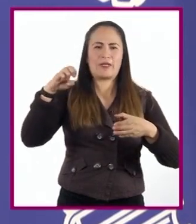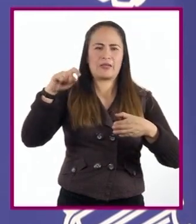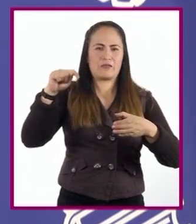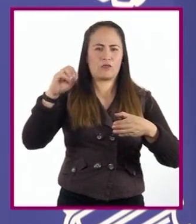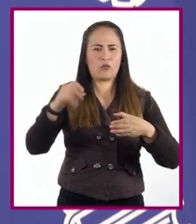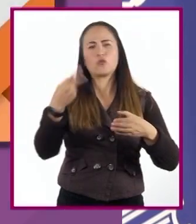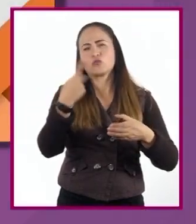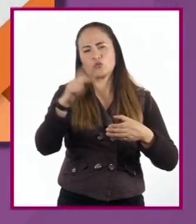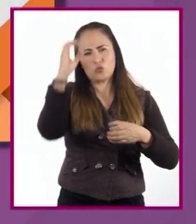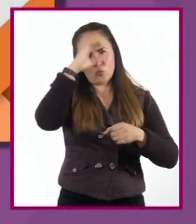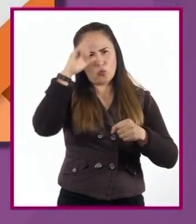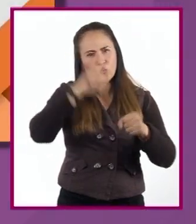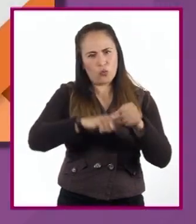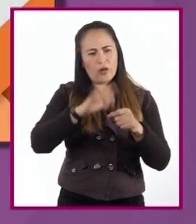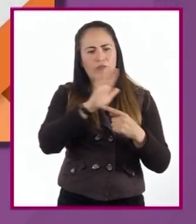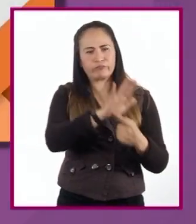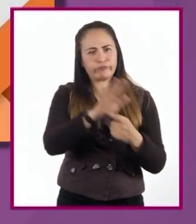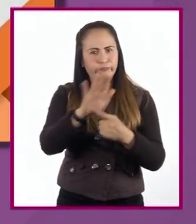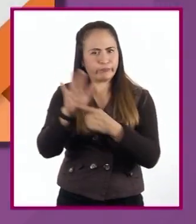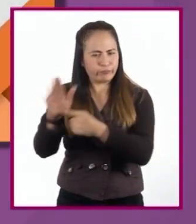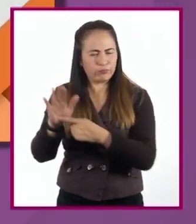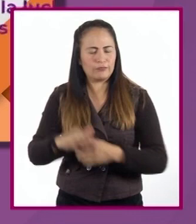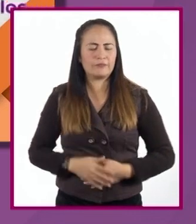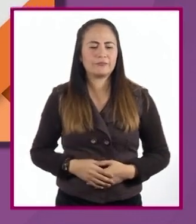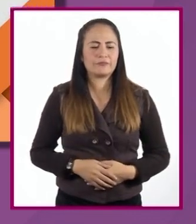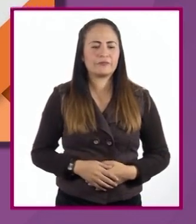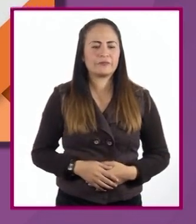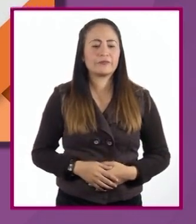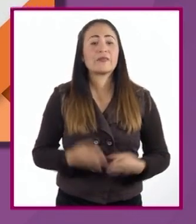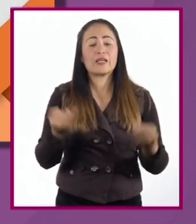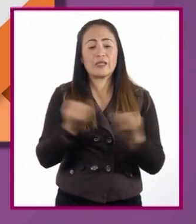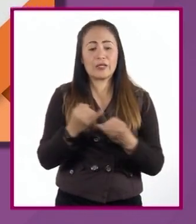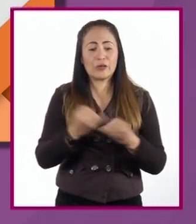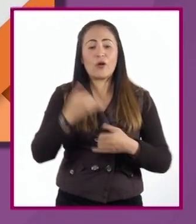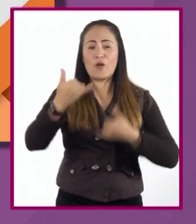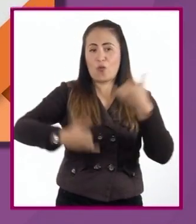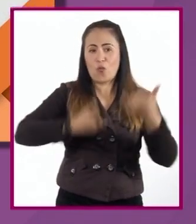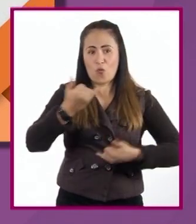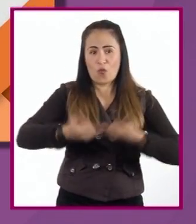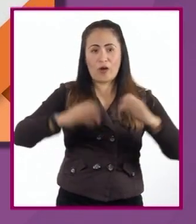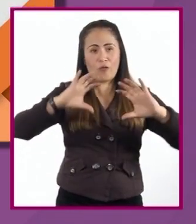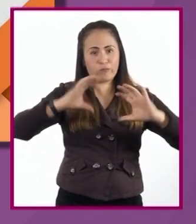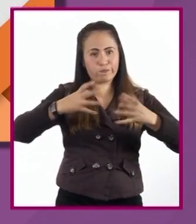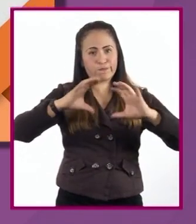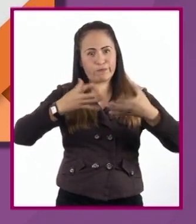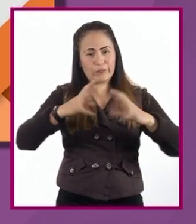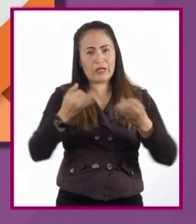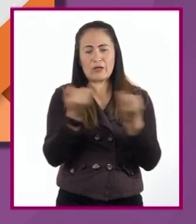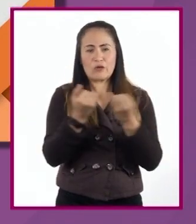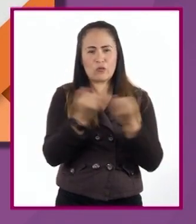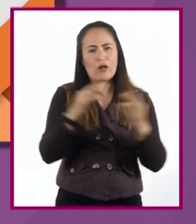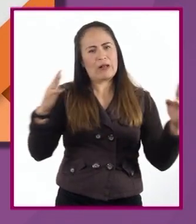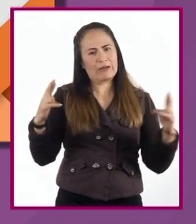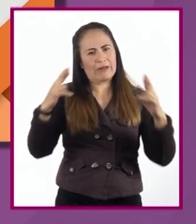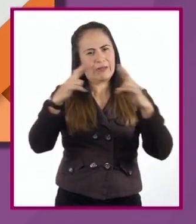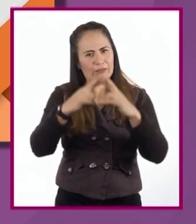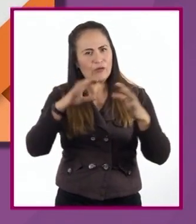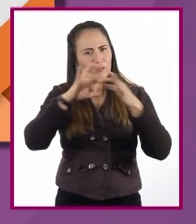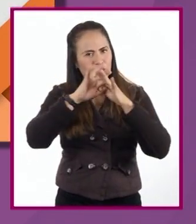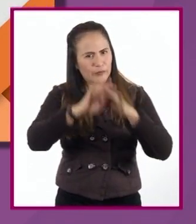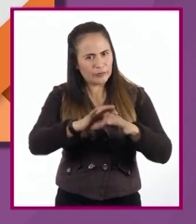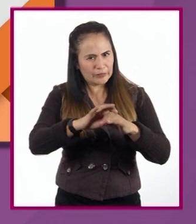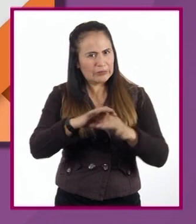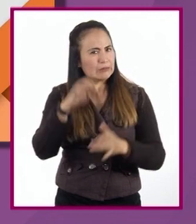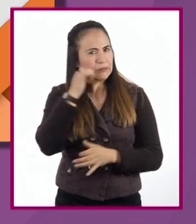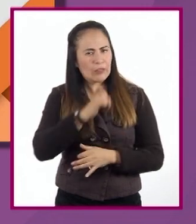manifestaciones culturales. Y lo es también el juego de pelota, que formó parte de los complicados rituales que tiñeron la vida